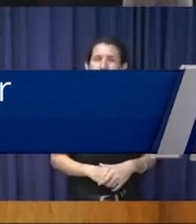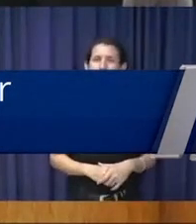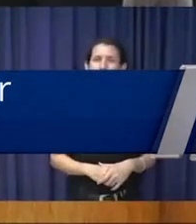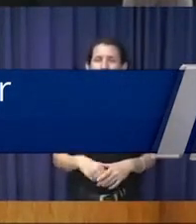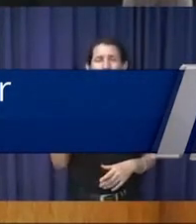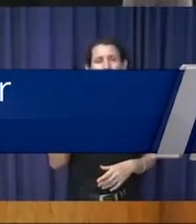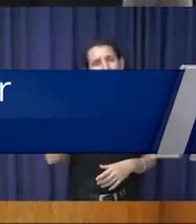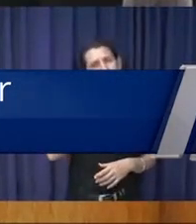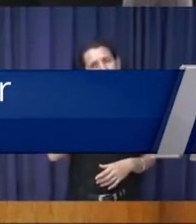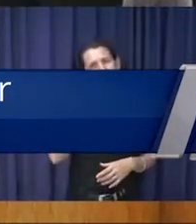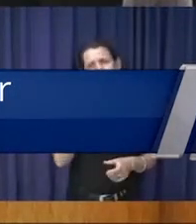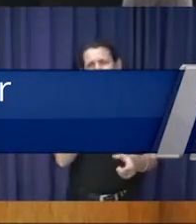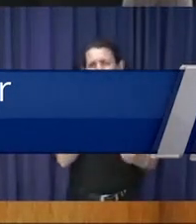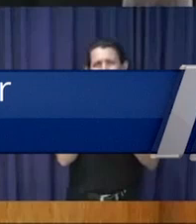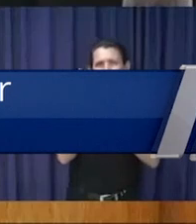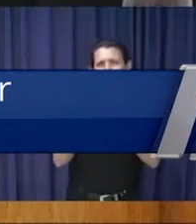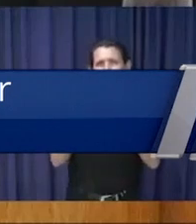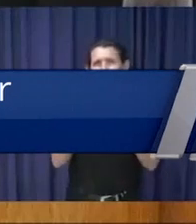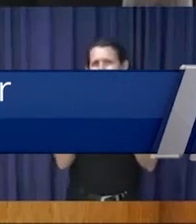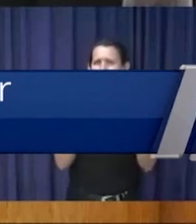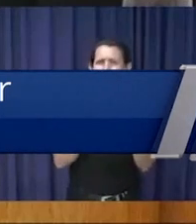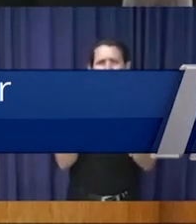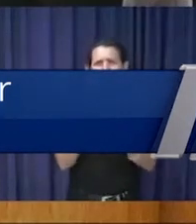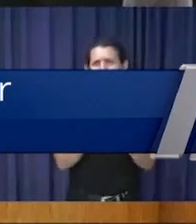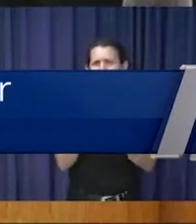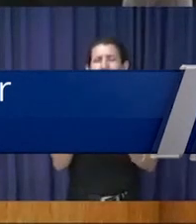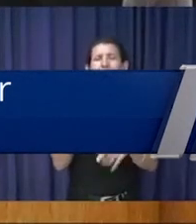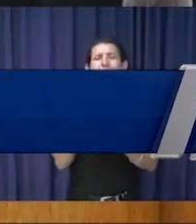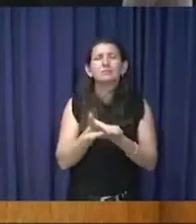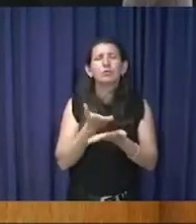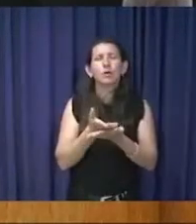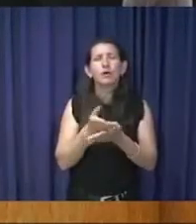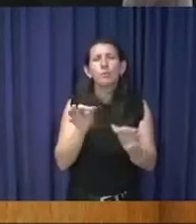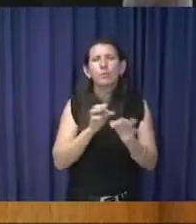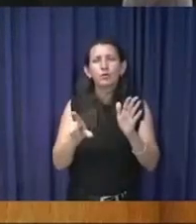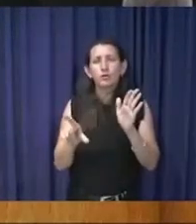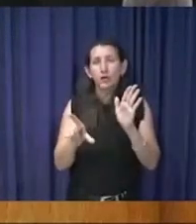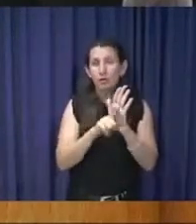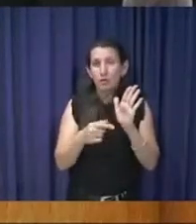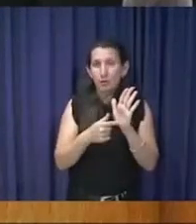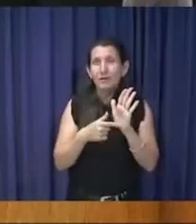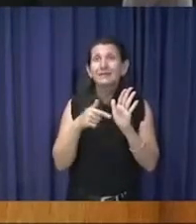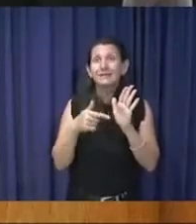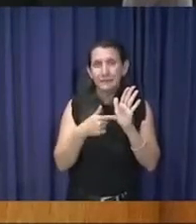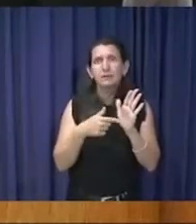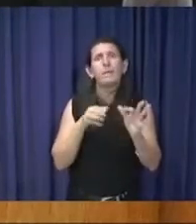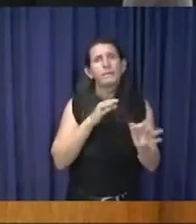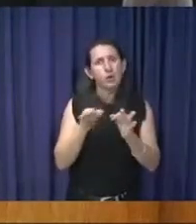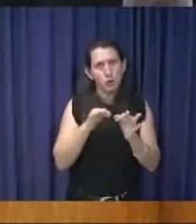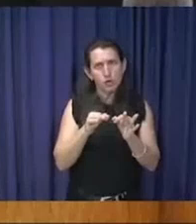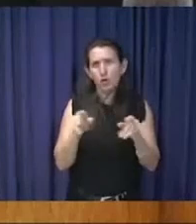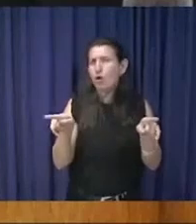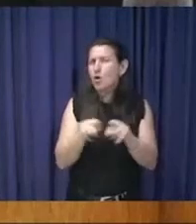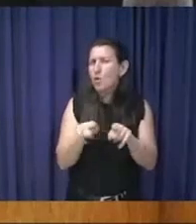que se ha tergiversado mucho lo que propone este proyecto de ley, que bueno, aclaro nuevamente, esto es un proyecto de ley, como todo